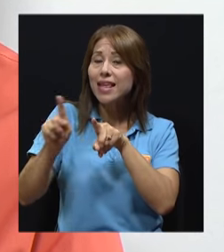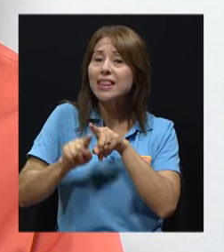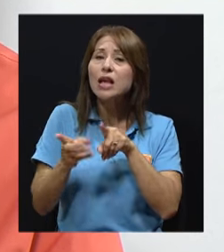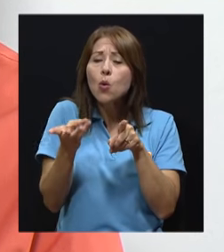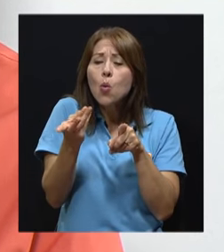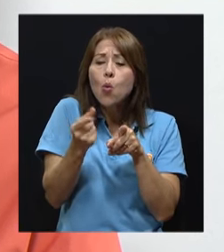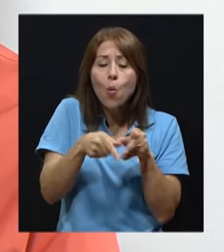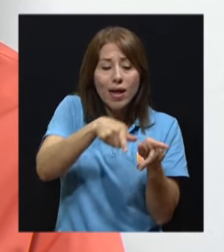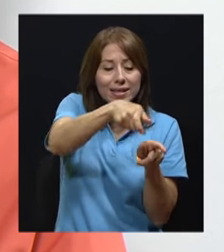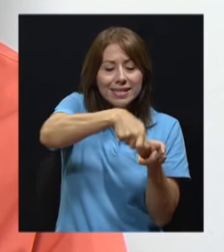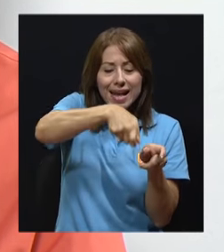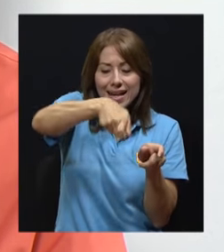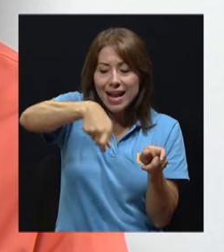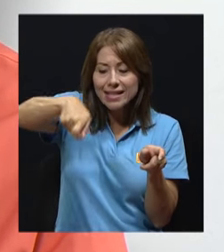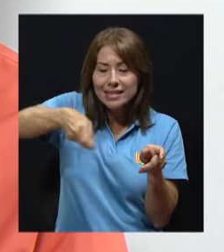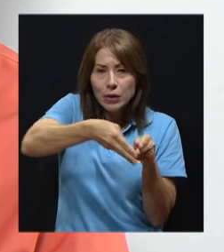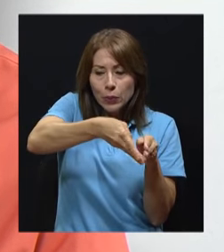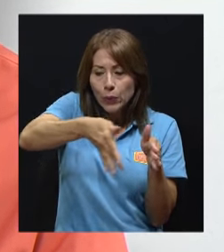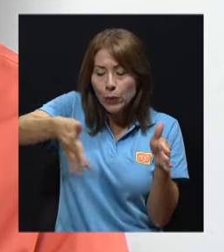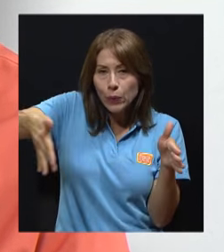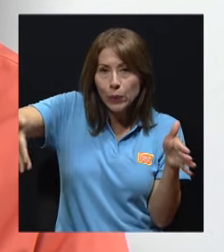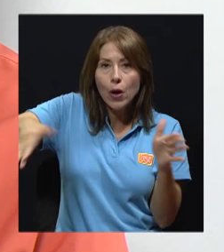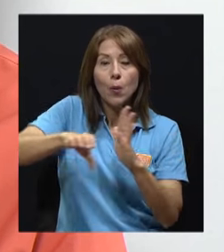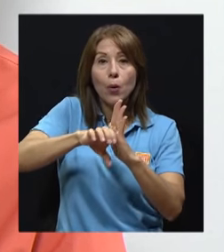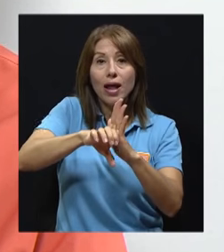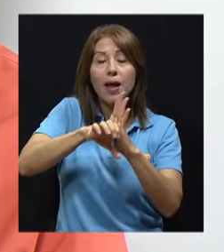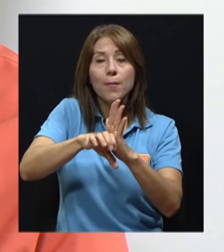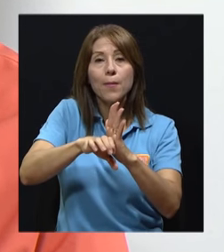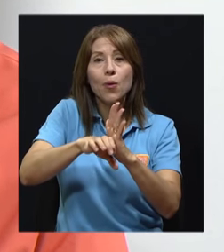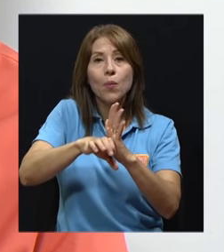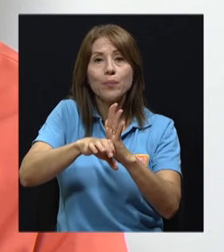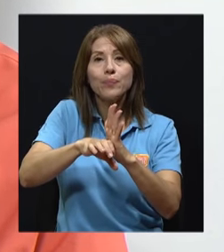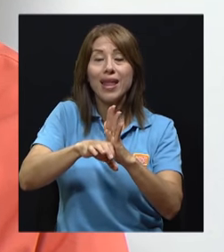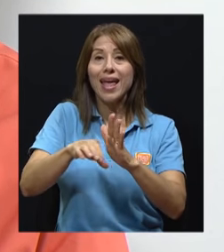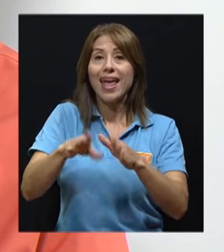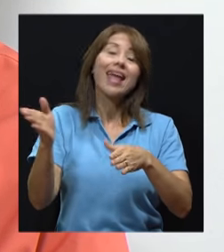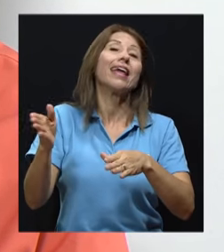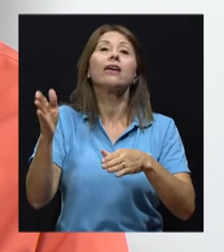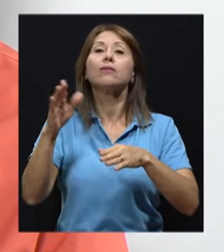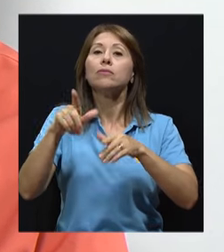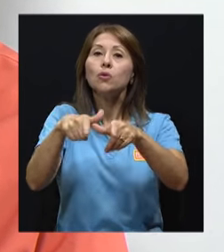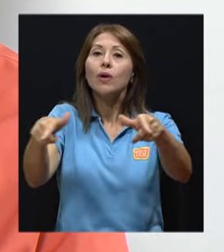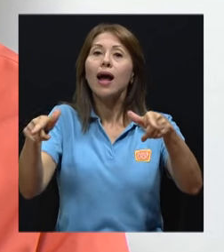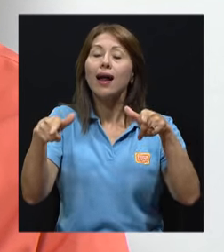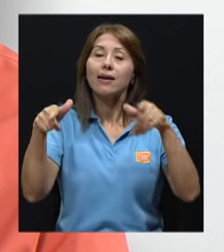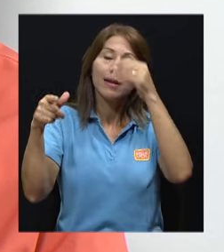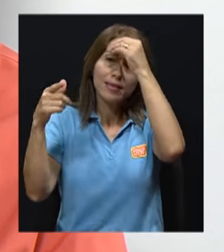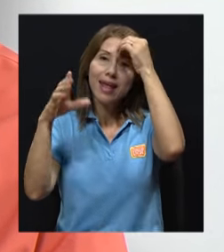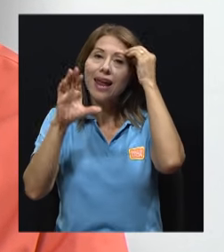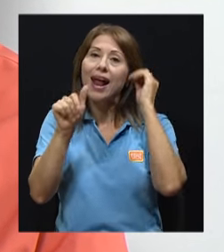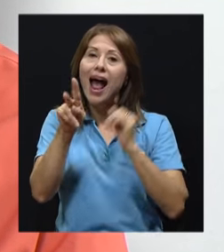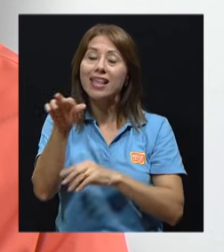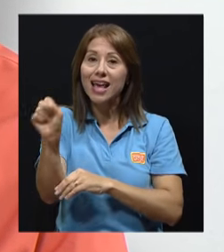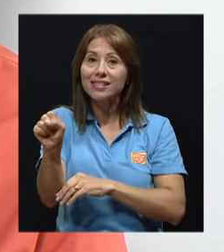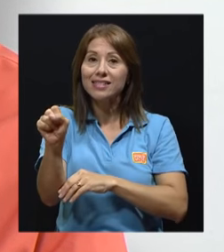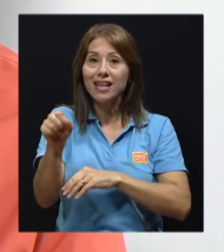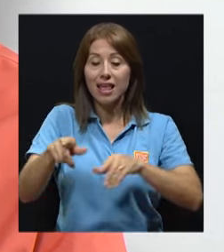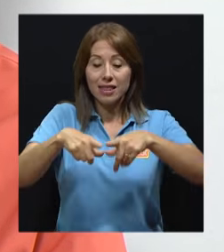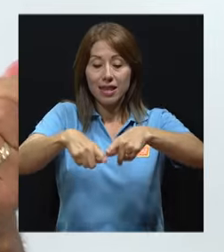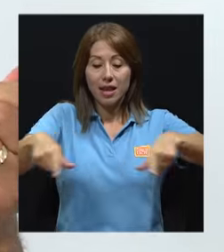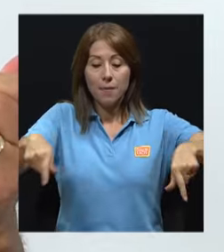el tono también o sea todo también en afinación y y en la cantidad de teclas eso exact cantidad de teclas por